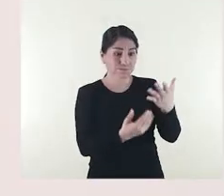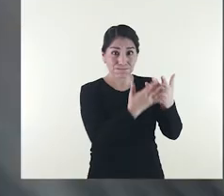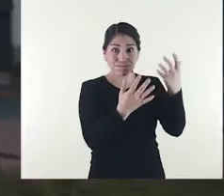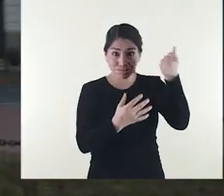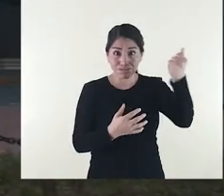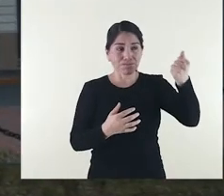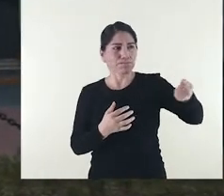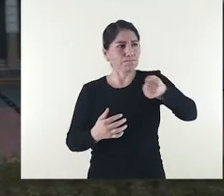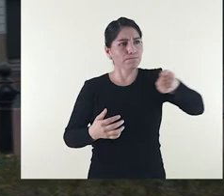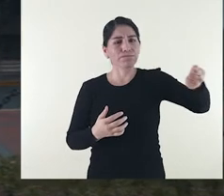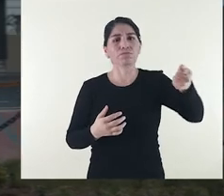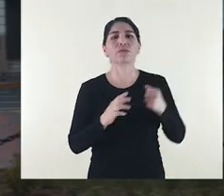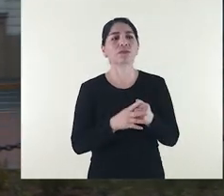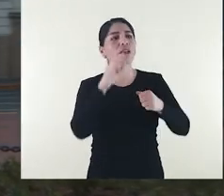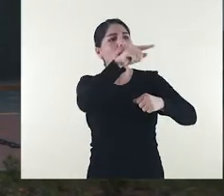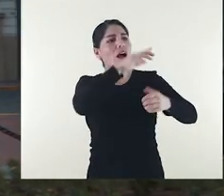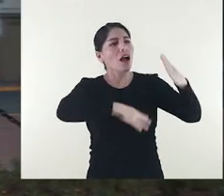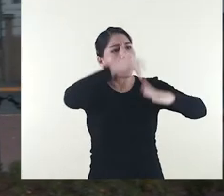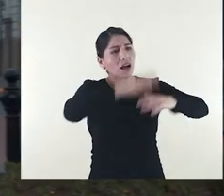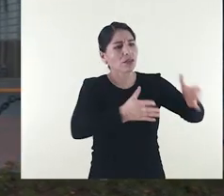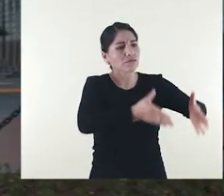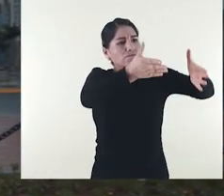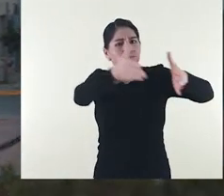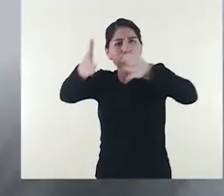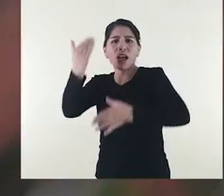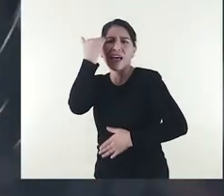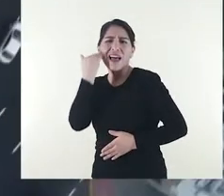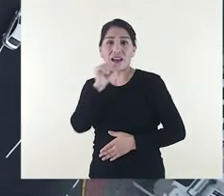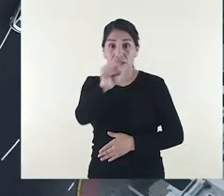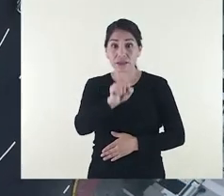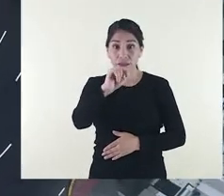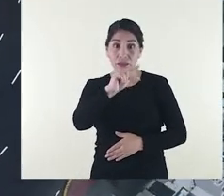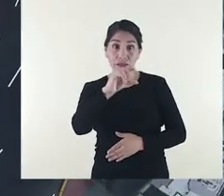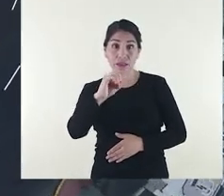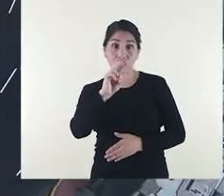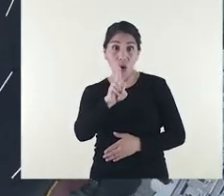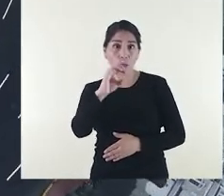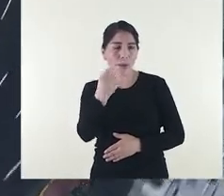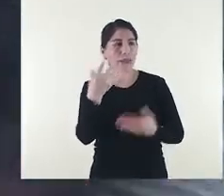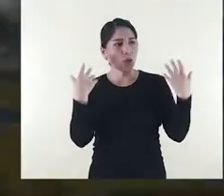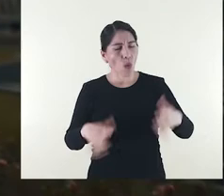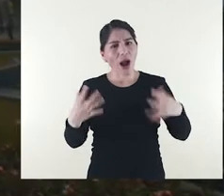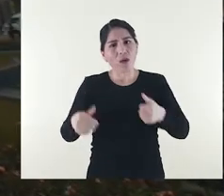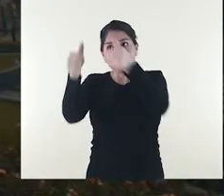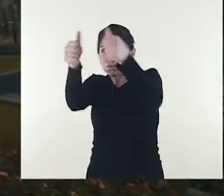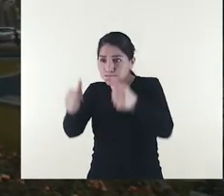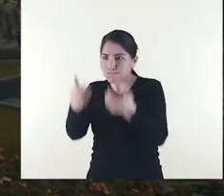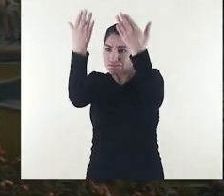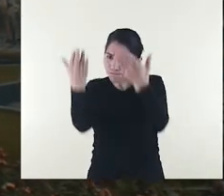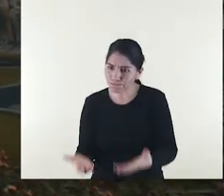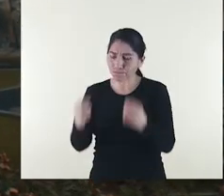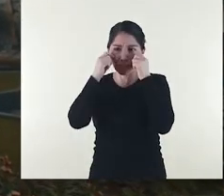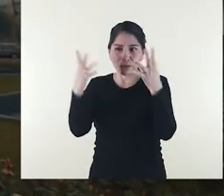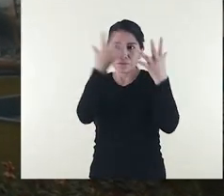la otra. Los edificios que la circundan, construidos en la década del 20 del siglo pasado, solo resaltan la magnificencia de una de las